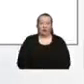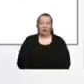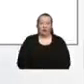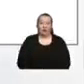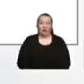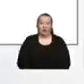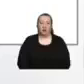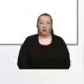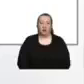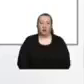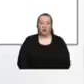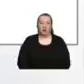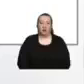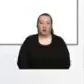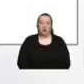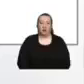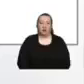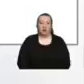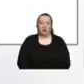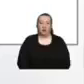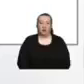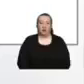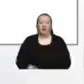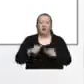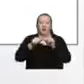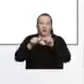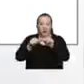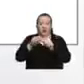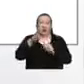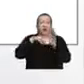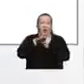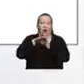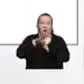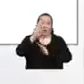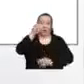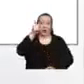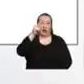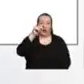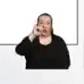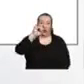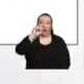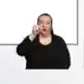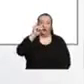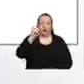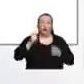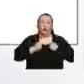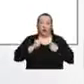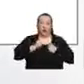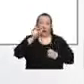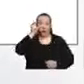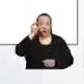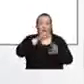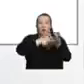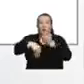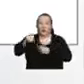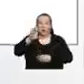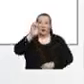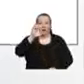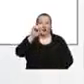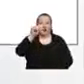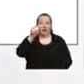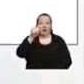sigamos por favor entonces era banco banif y propio del lazo que pasó en easy holding propiedad de pietro